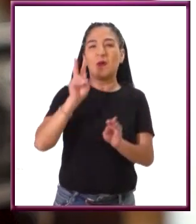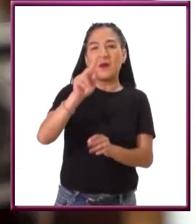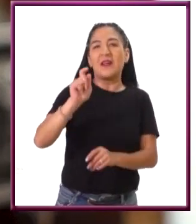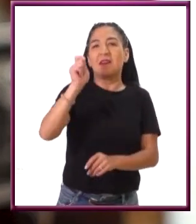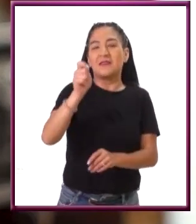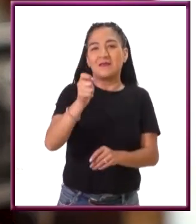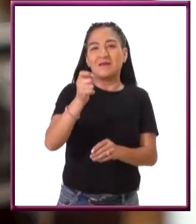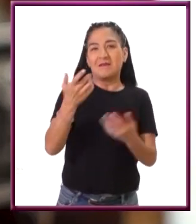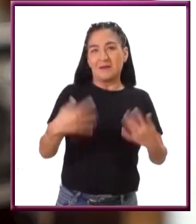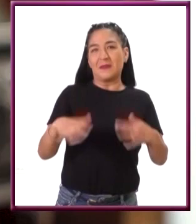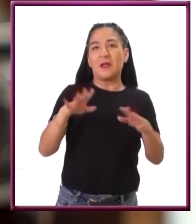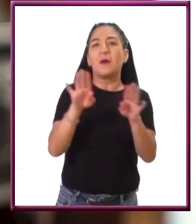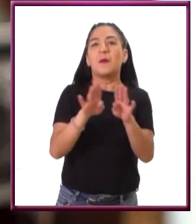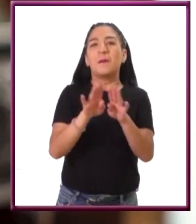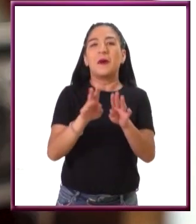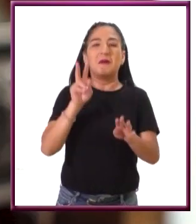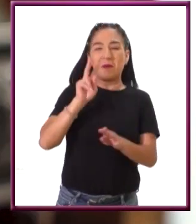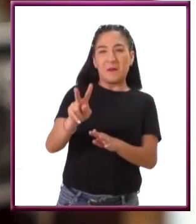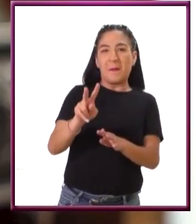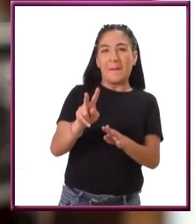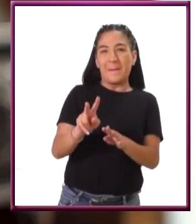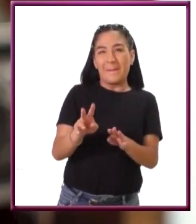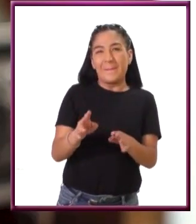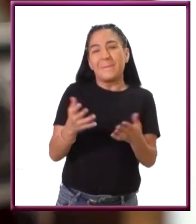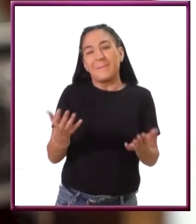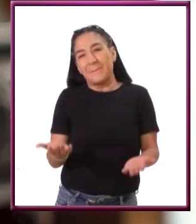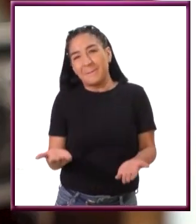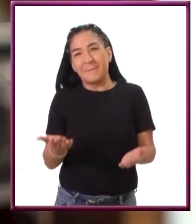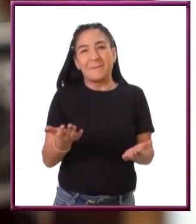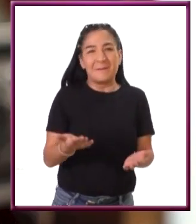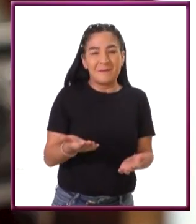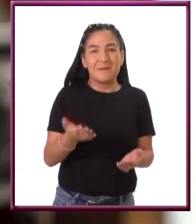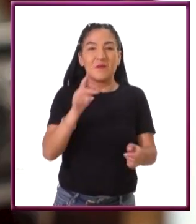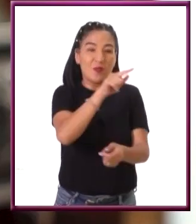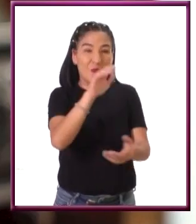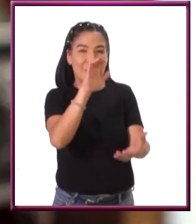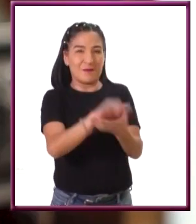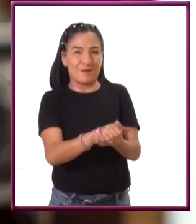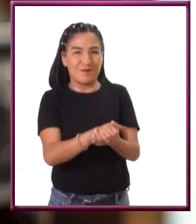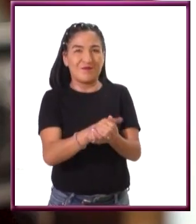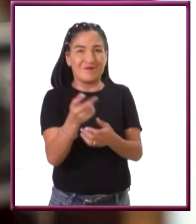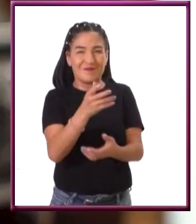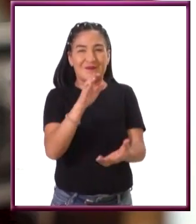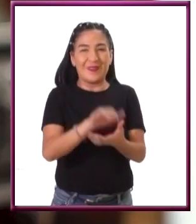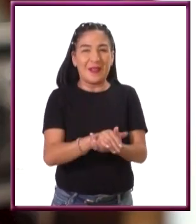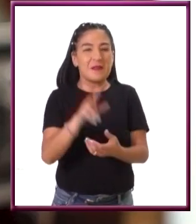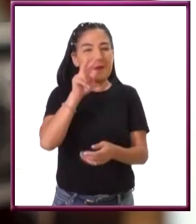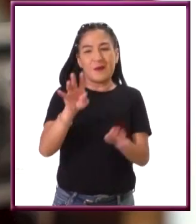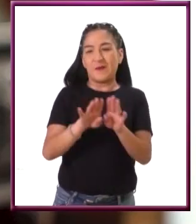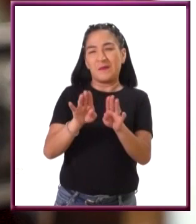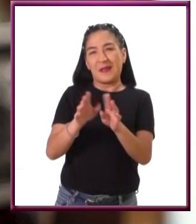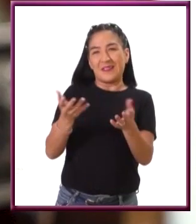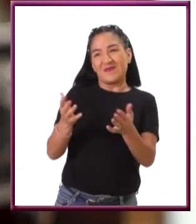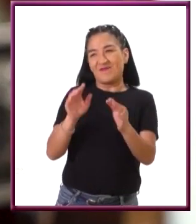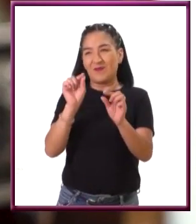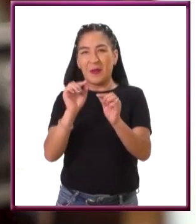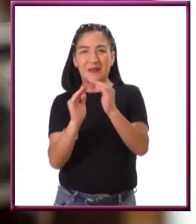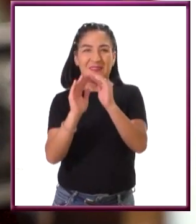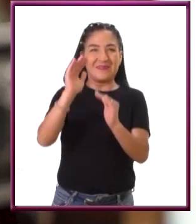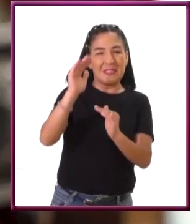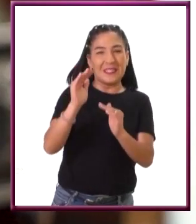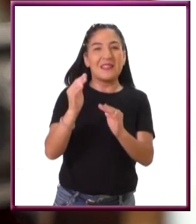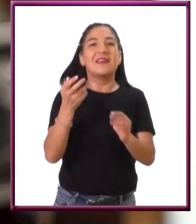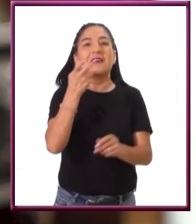fueron justo inferiorizadas sobre todo por sus esposos, ¿no? Entonces, ¿tú